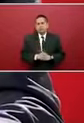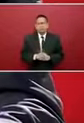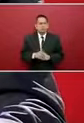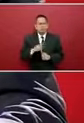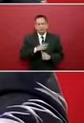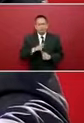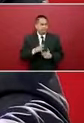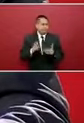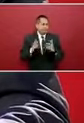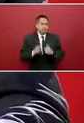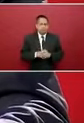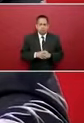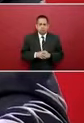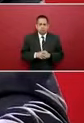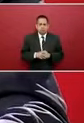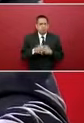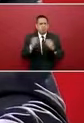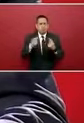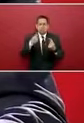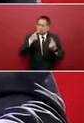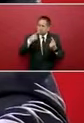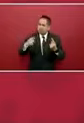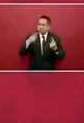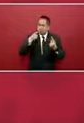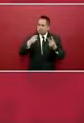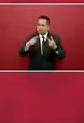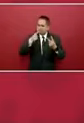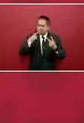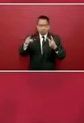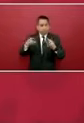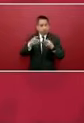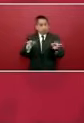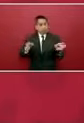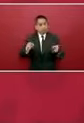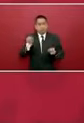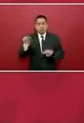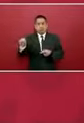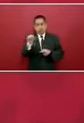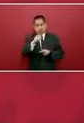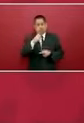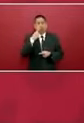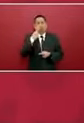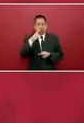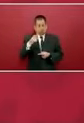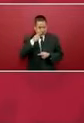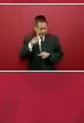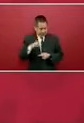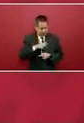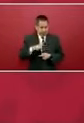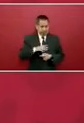hay muchas denuncias presentadas, abiertas,